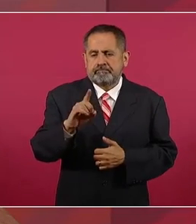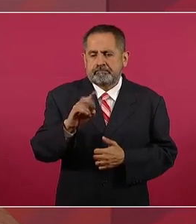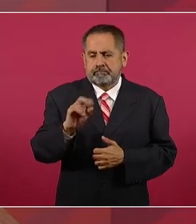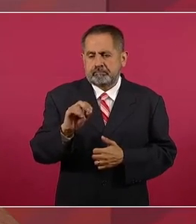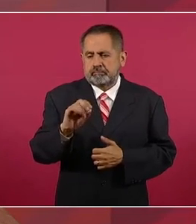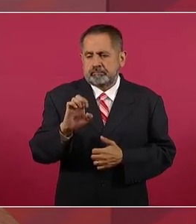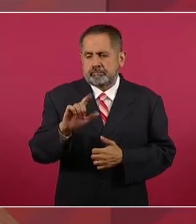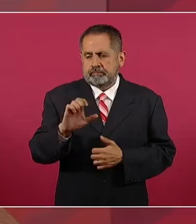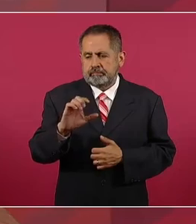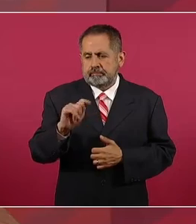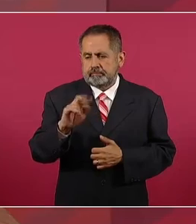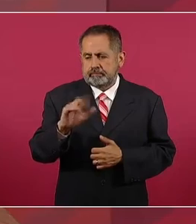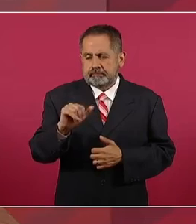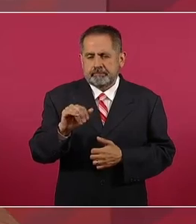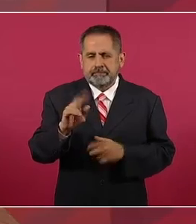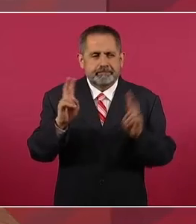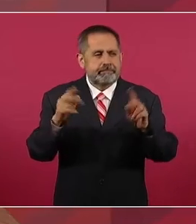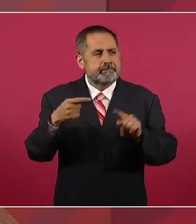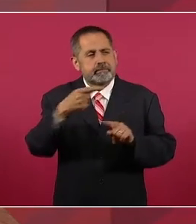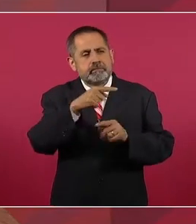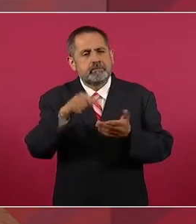Necaxa,